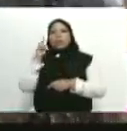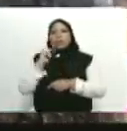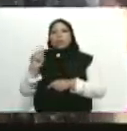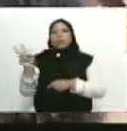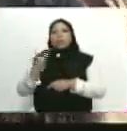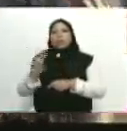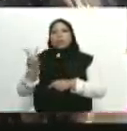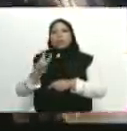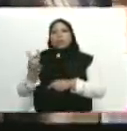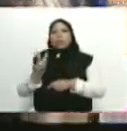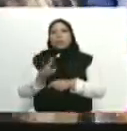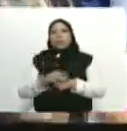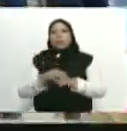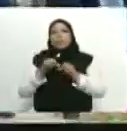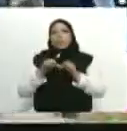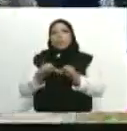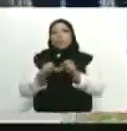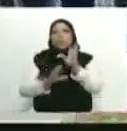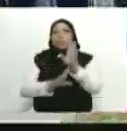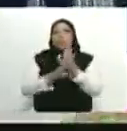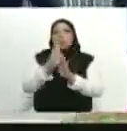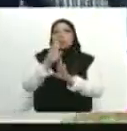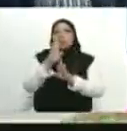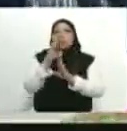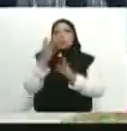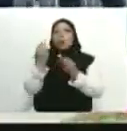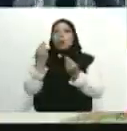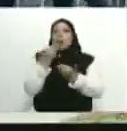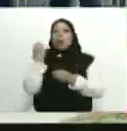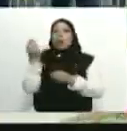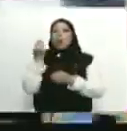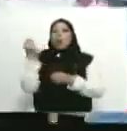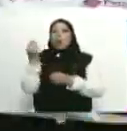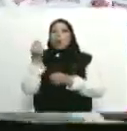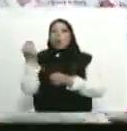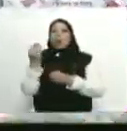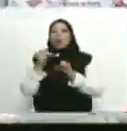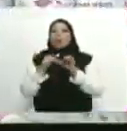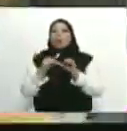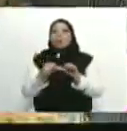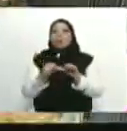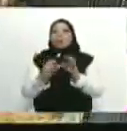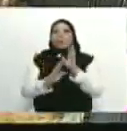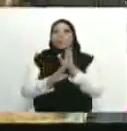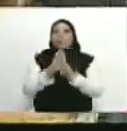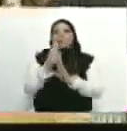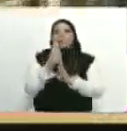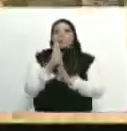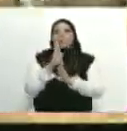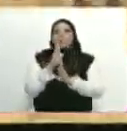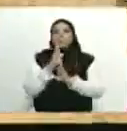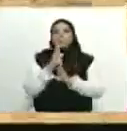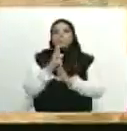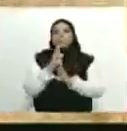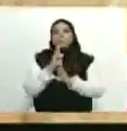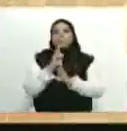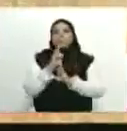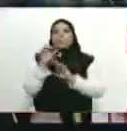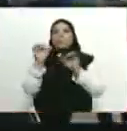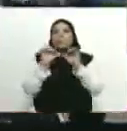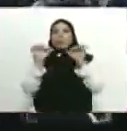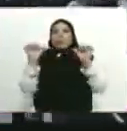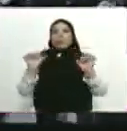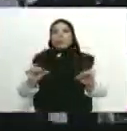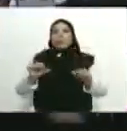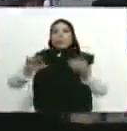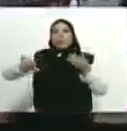de Venezuela y continúen su crecimiento, muchachos y muchachas, continúen su crecimiento. Sistema